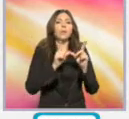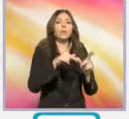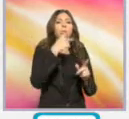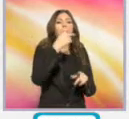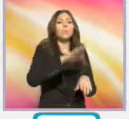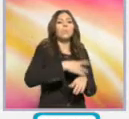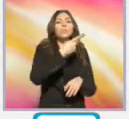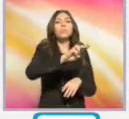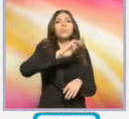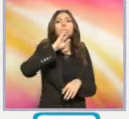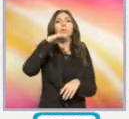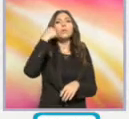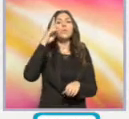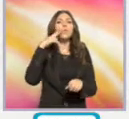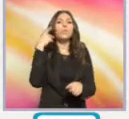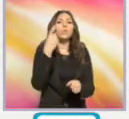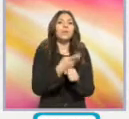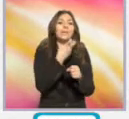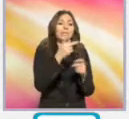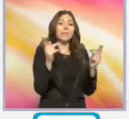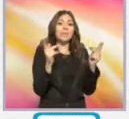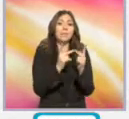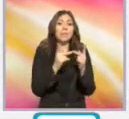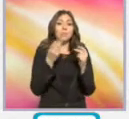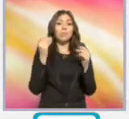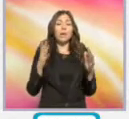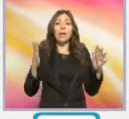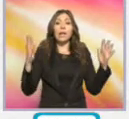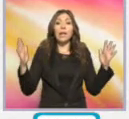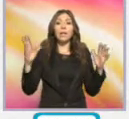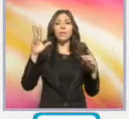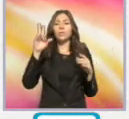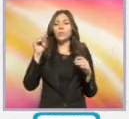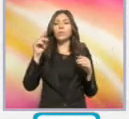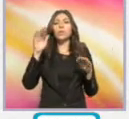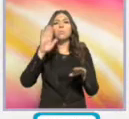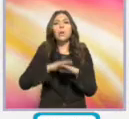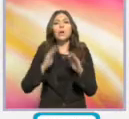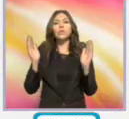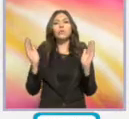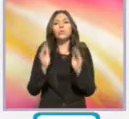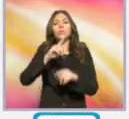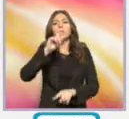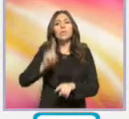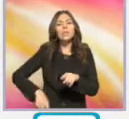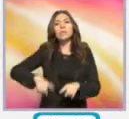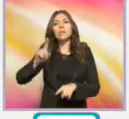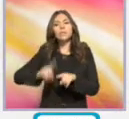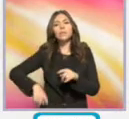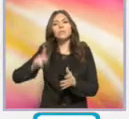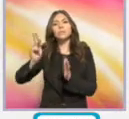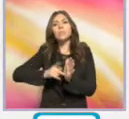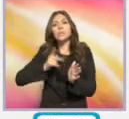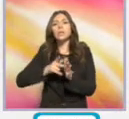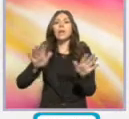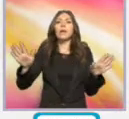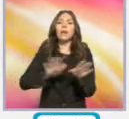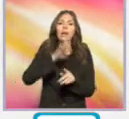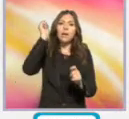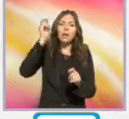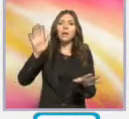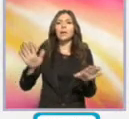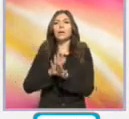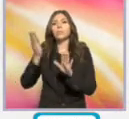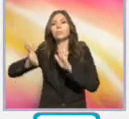fue voluntaria. Sí. Y esa placa, como la ven, no era tan grande, fue más chiquita, la quitaron un chorro de veces con cualquier pretexto, que si la remodelaban, que si